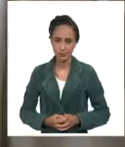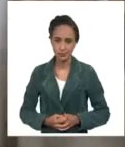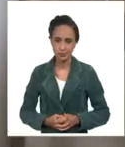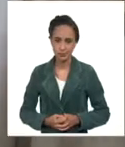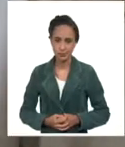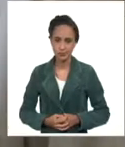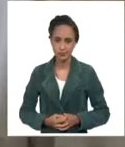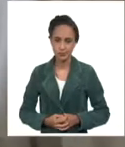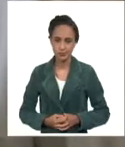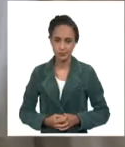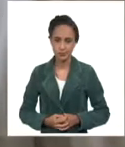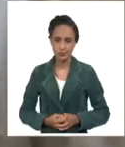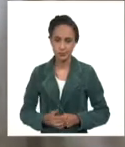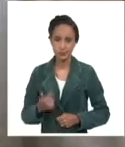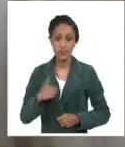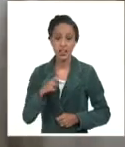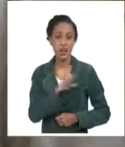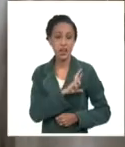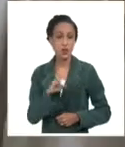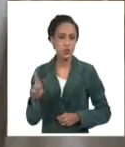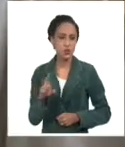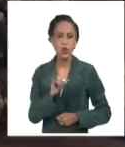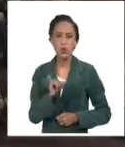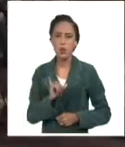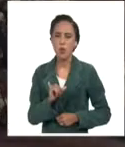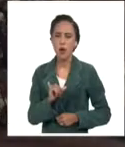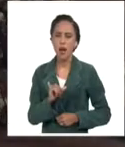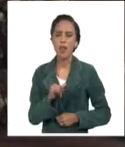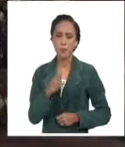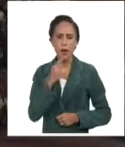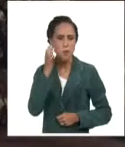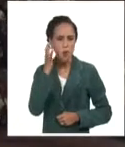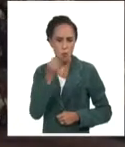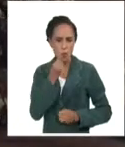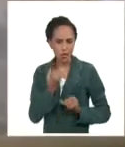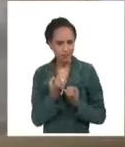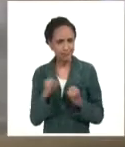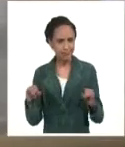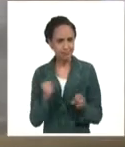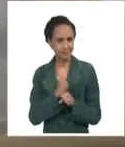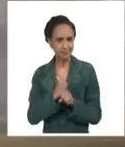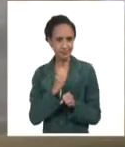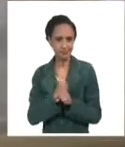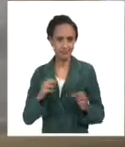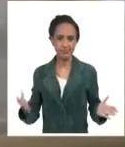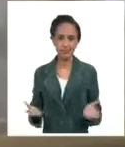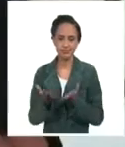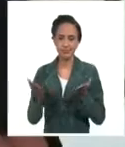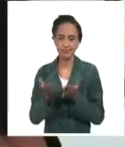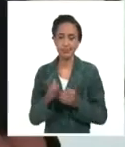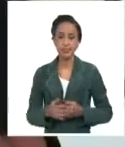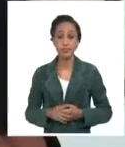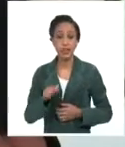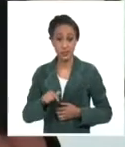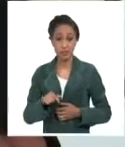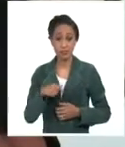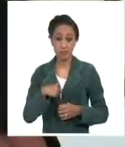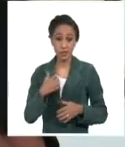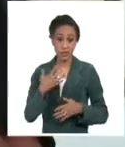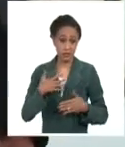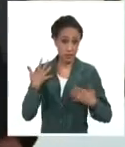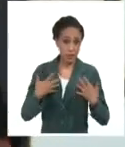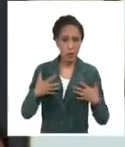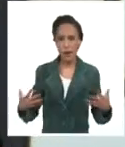Es decir, la revolución empoderó a la mujer. Desde la historia, el debate consolidó lazos entre Cuba y Vietnam.